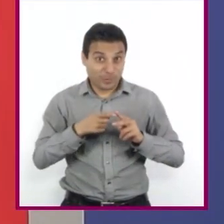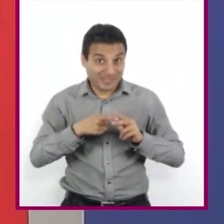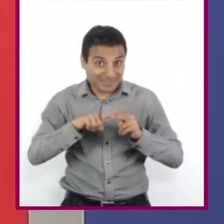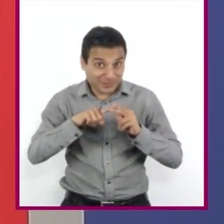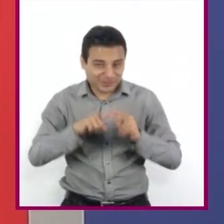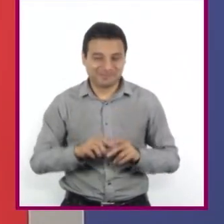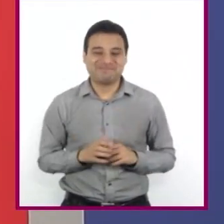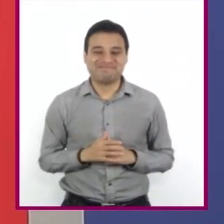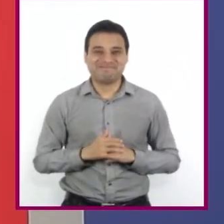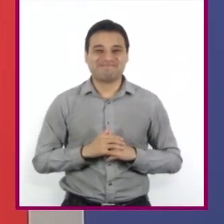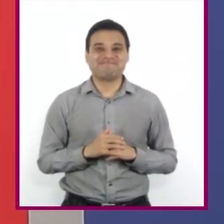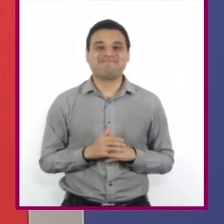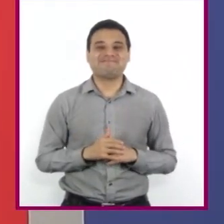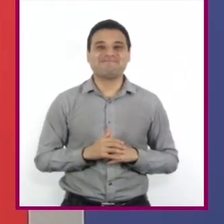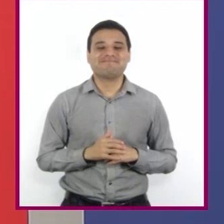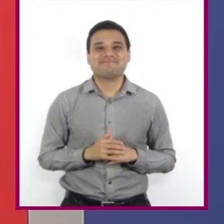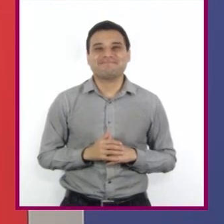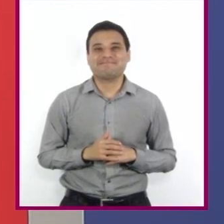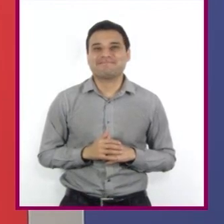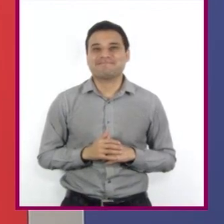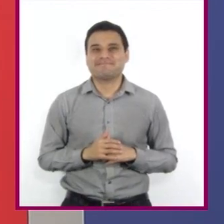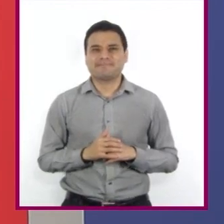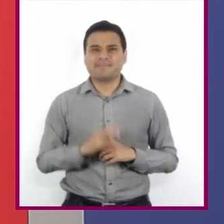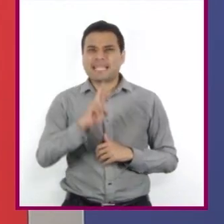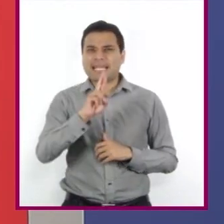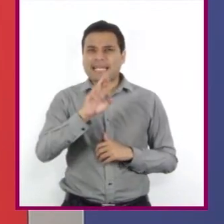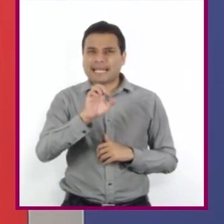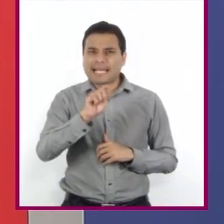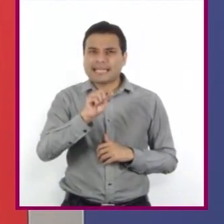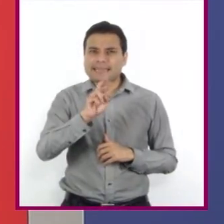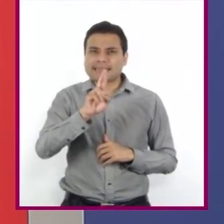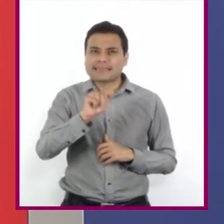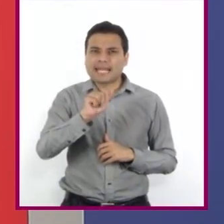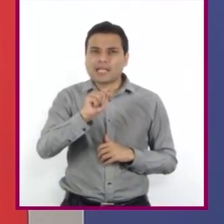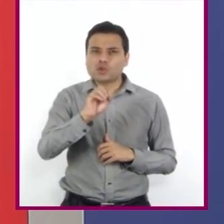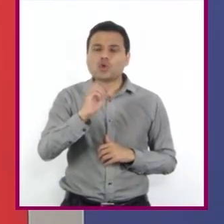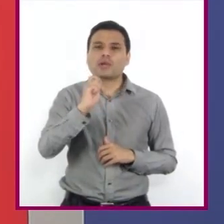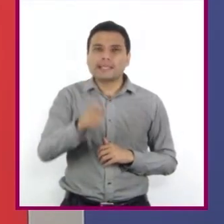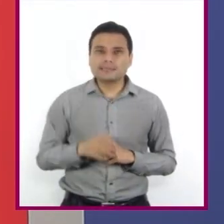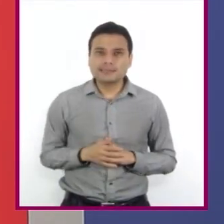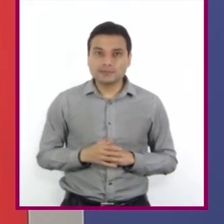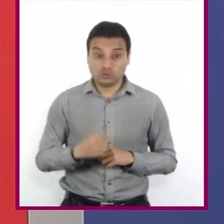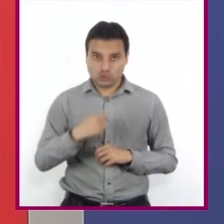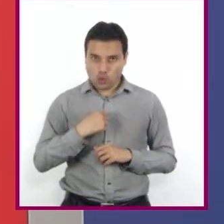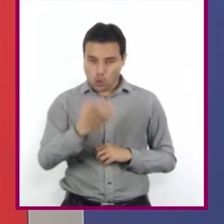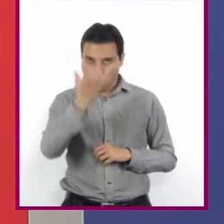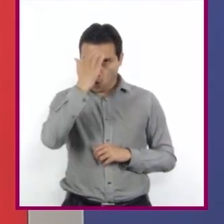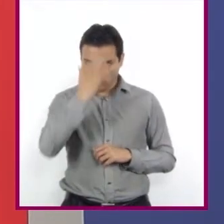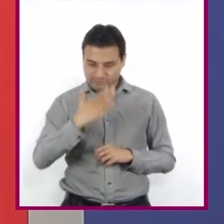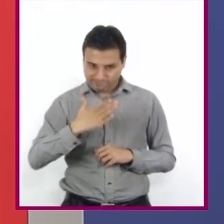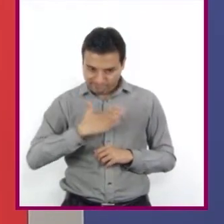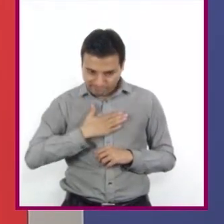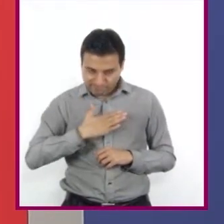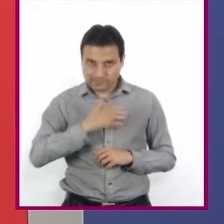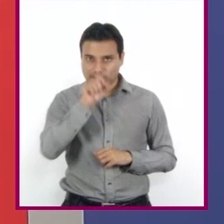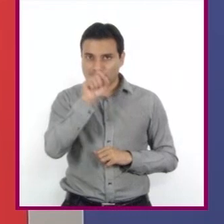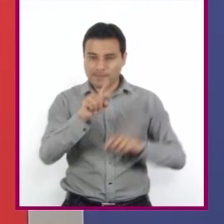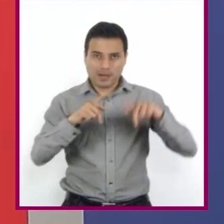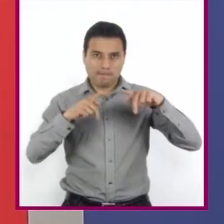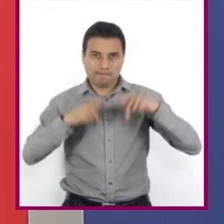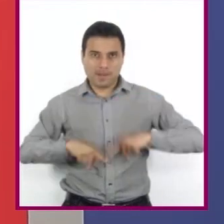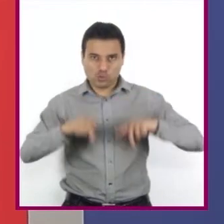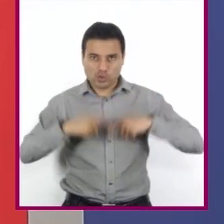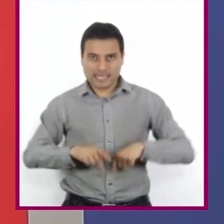¡Comenzamos! El retrato es una forma de reconocernos e identificar a los demás a través de sus características